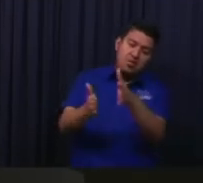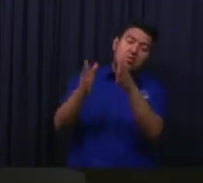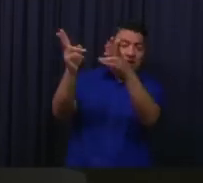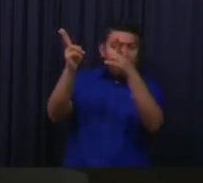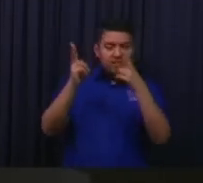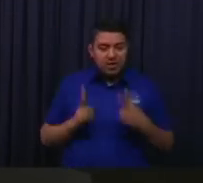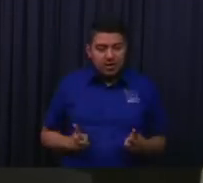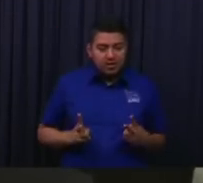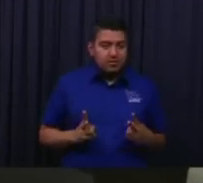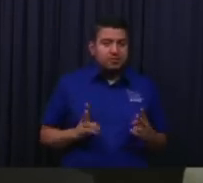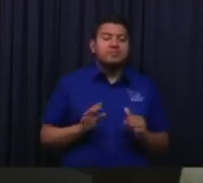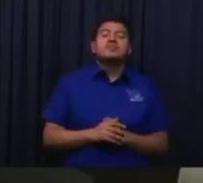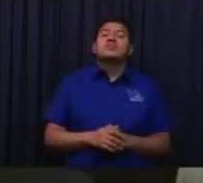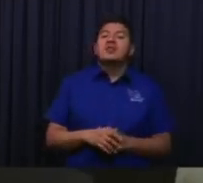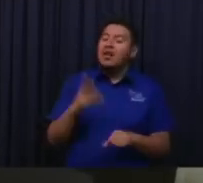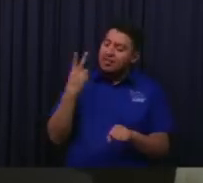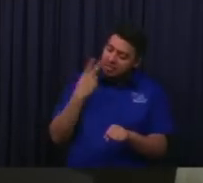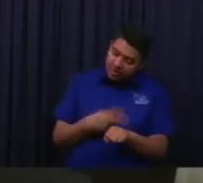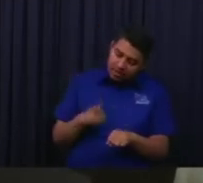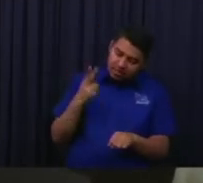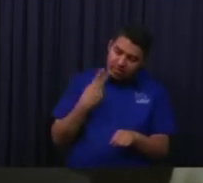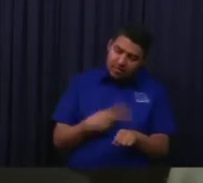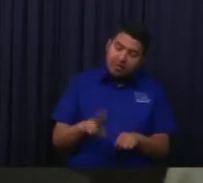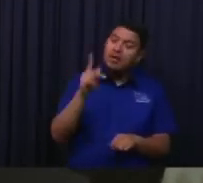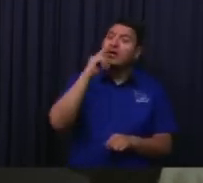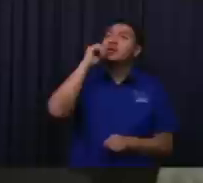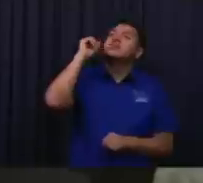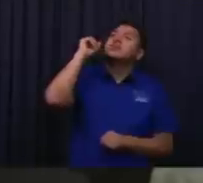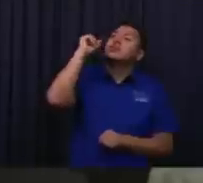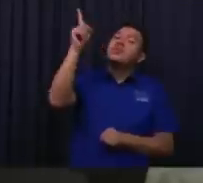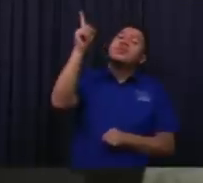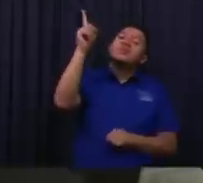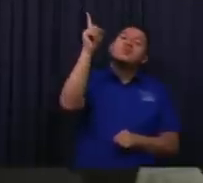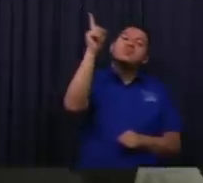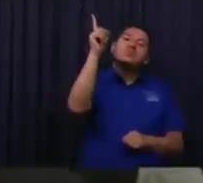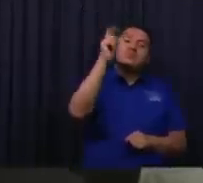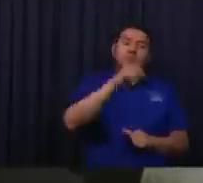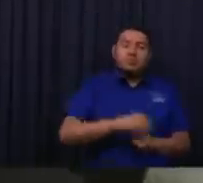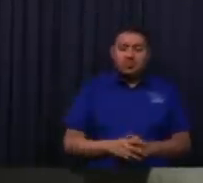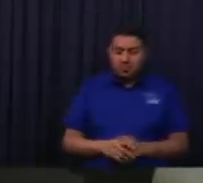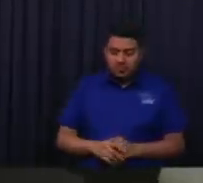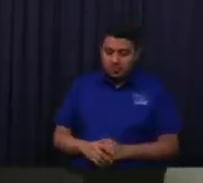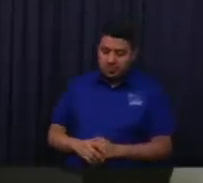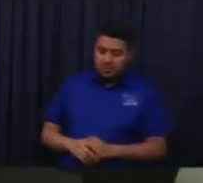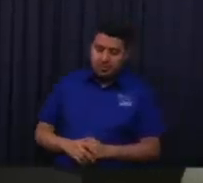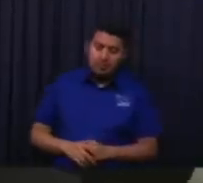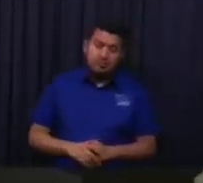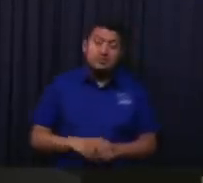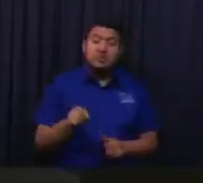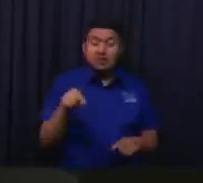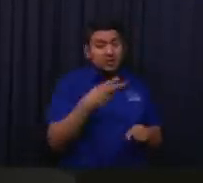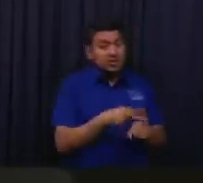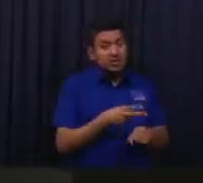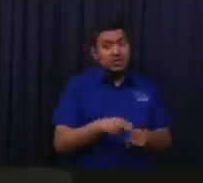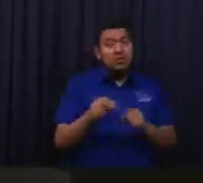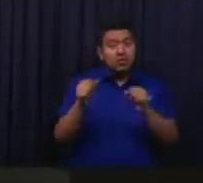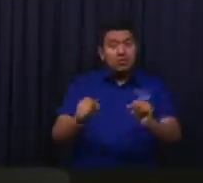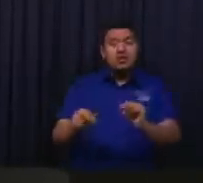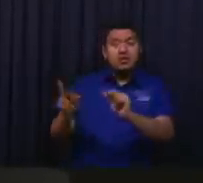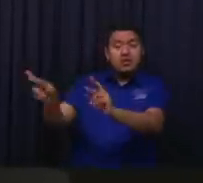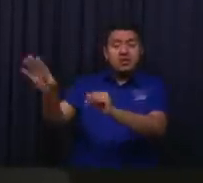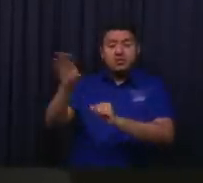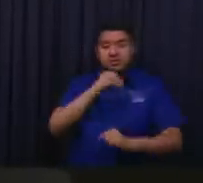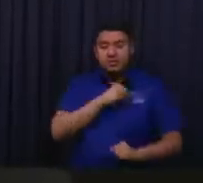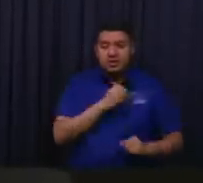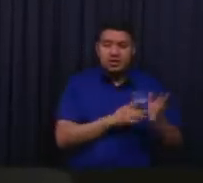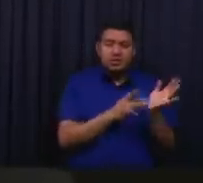venga esta tarde al Señor. ¿Habrá alguien esta tarde para que pueda recibir al Señor y decirle: